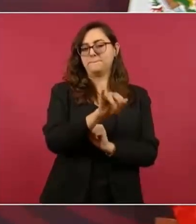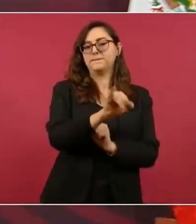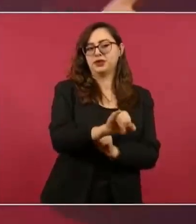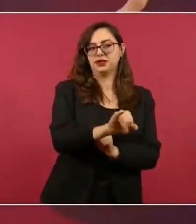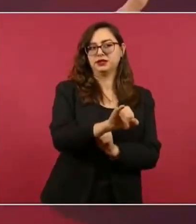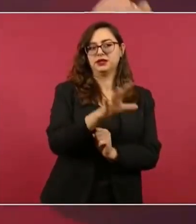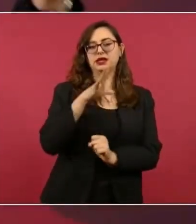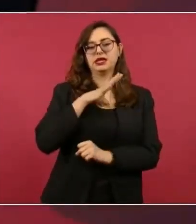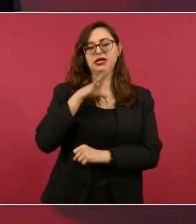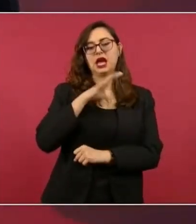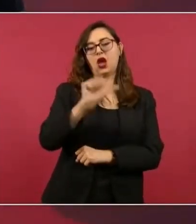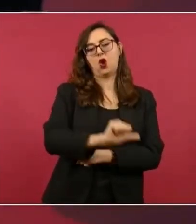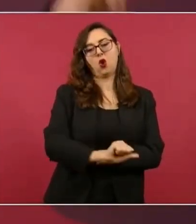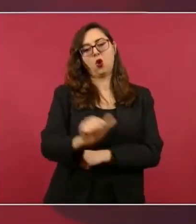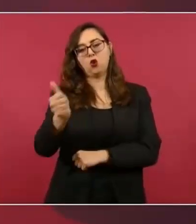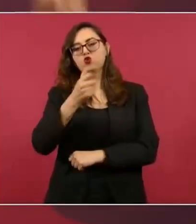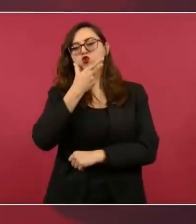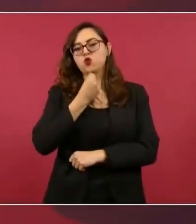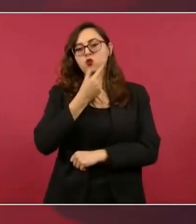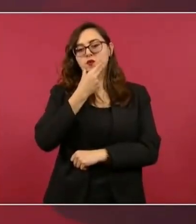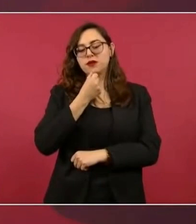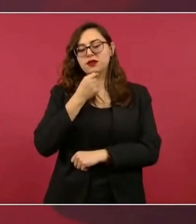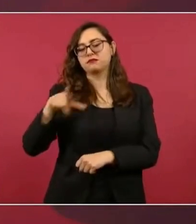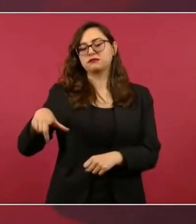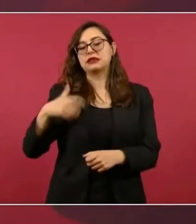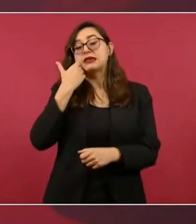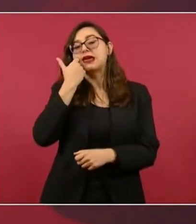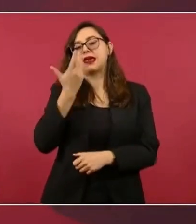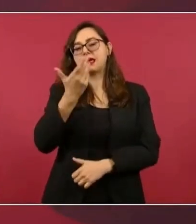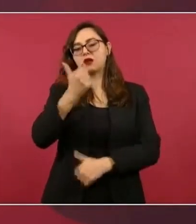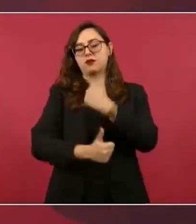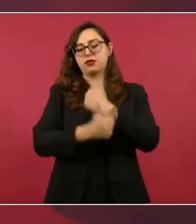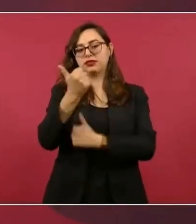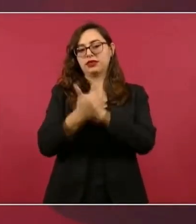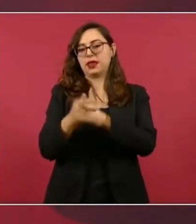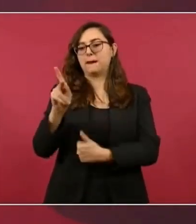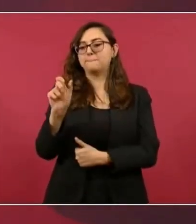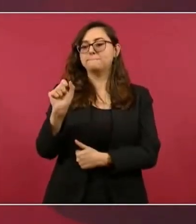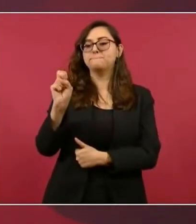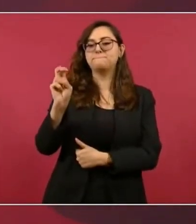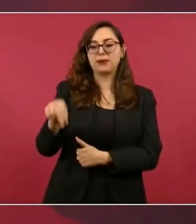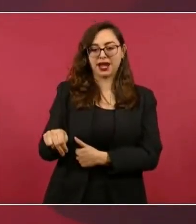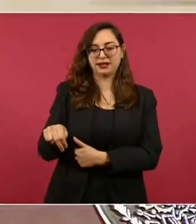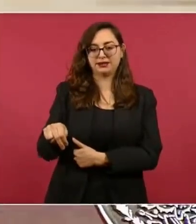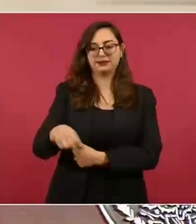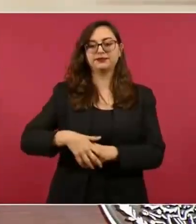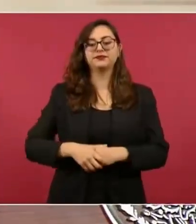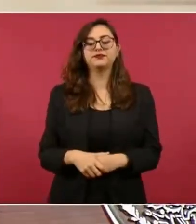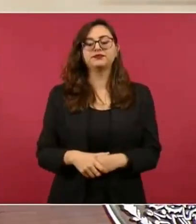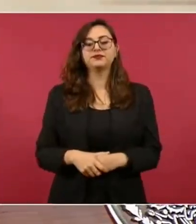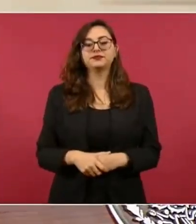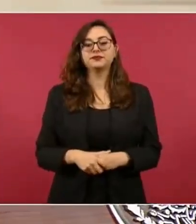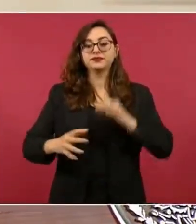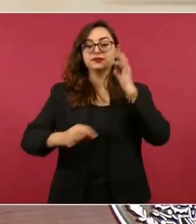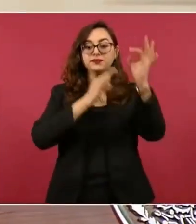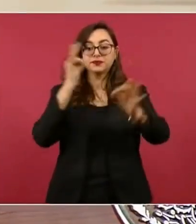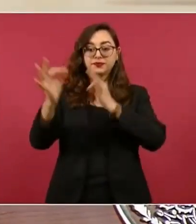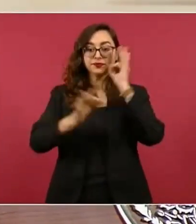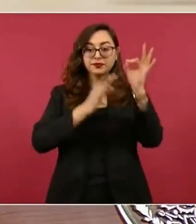otro señor por el PAN. Y la campaña era